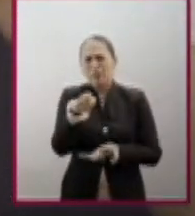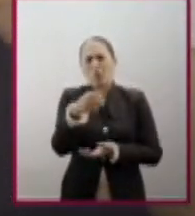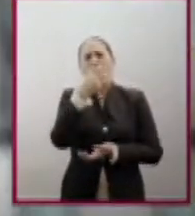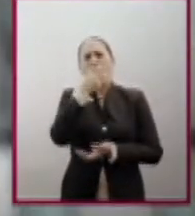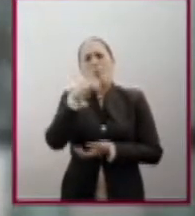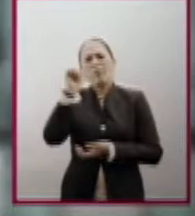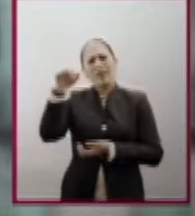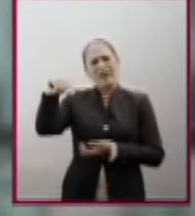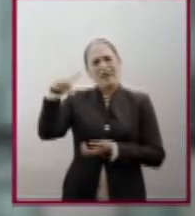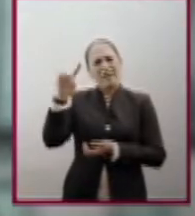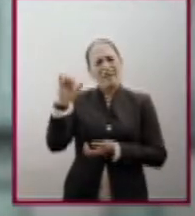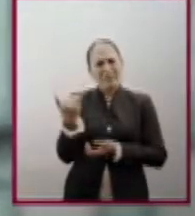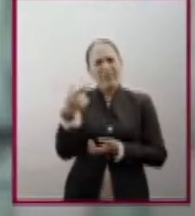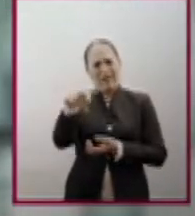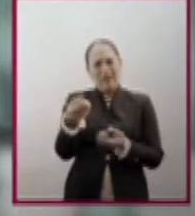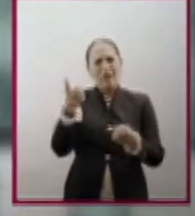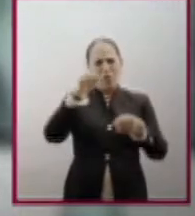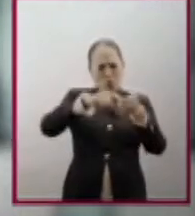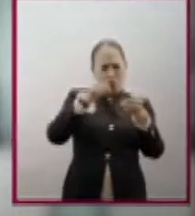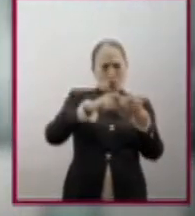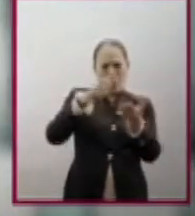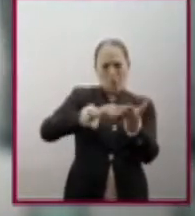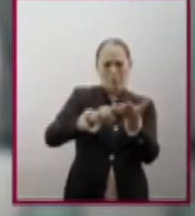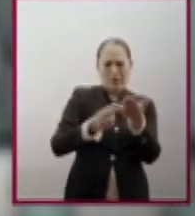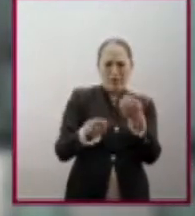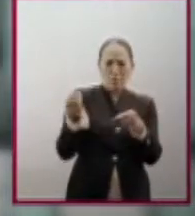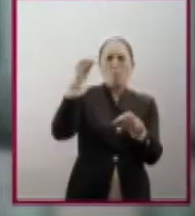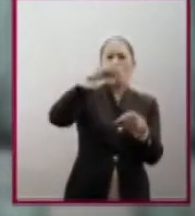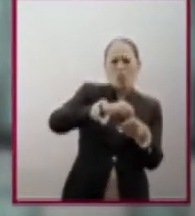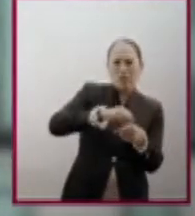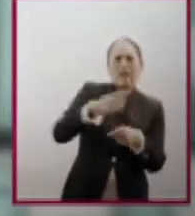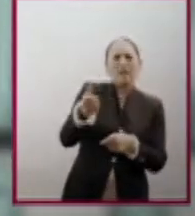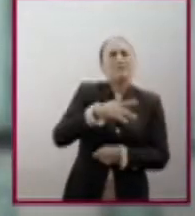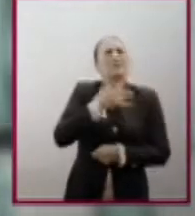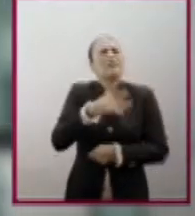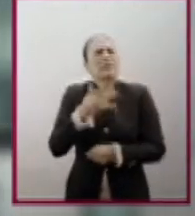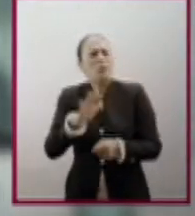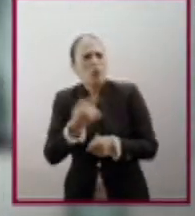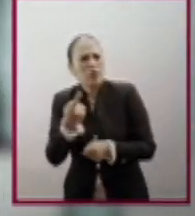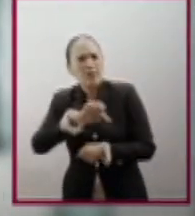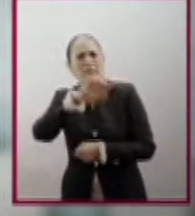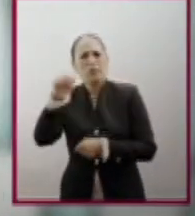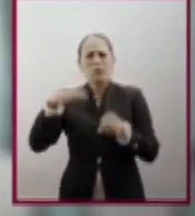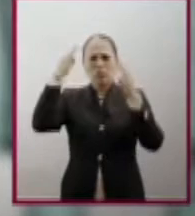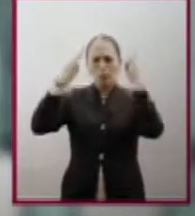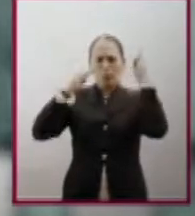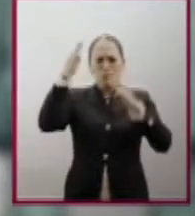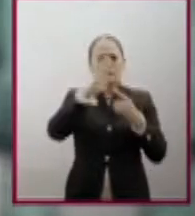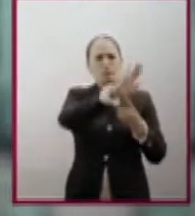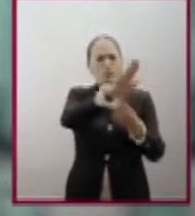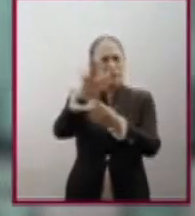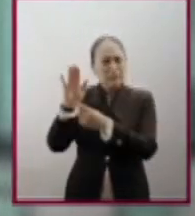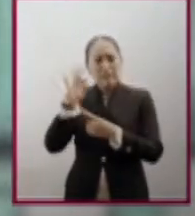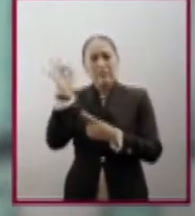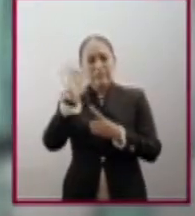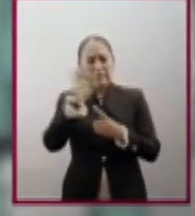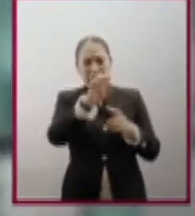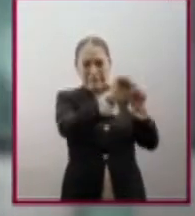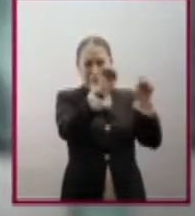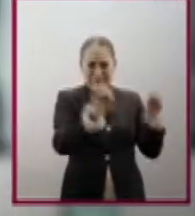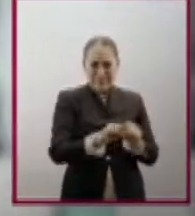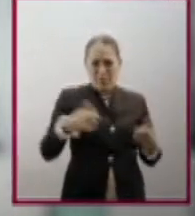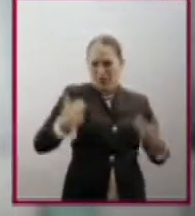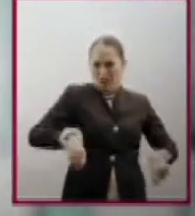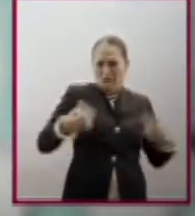hizo Andy Warhol al pintar las botellas verdes en sus obras y exponerlas en museos? ¿Una crítica al sistema capitalista?